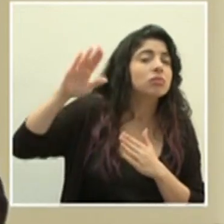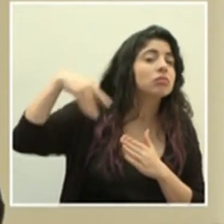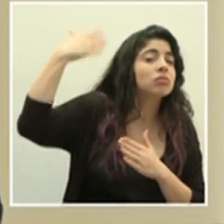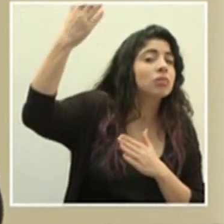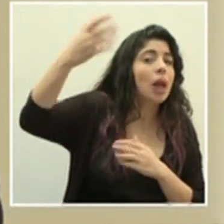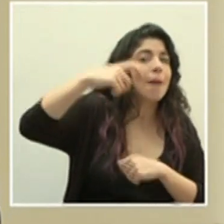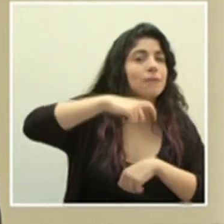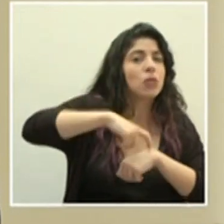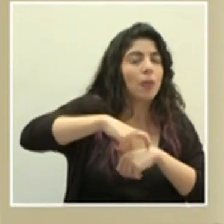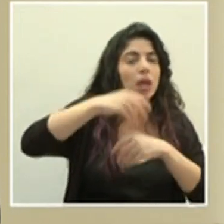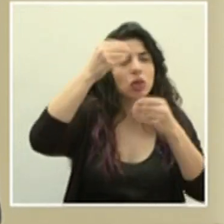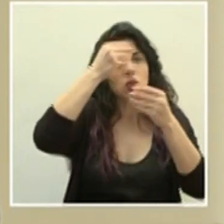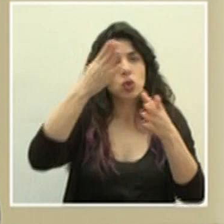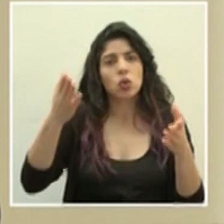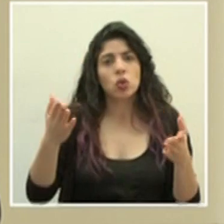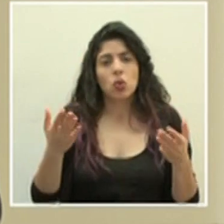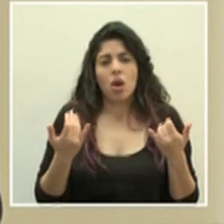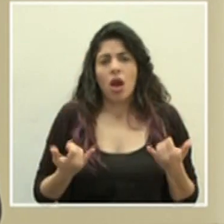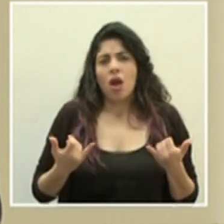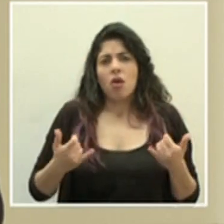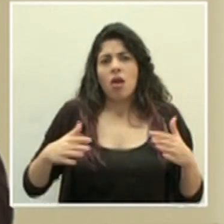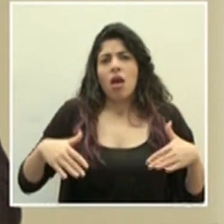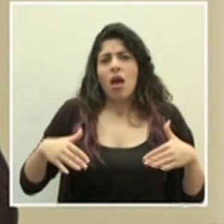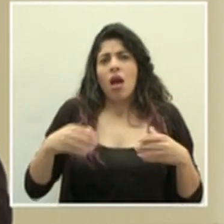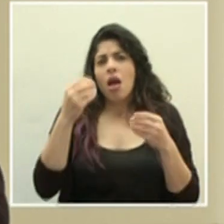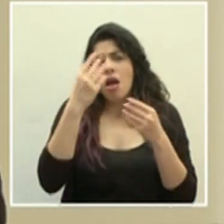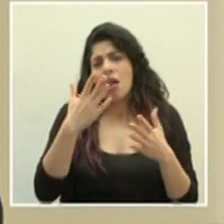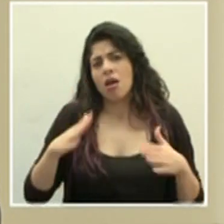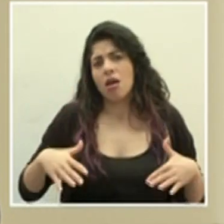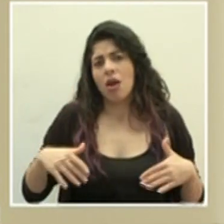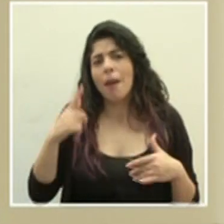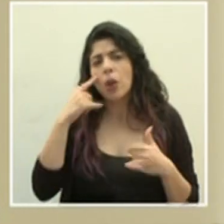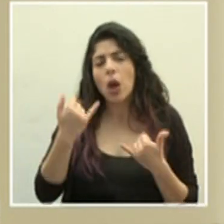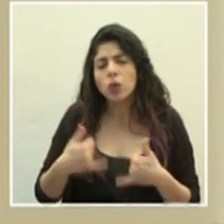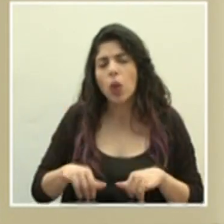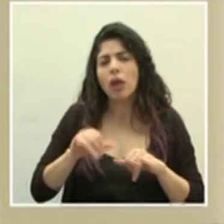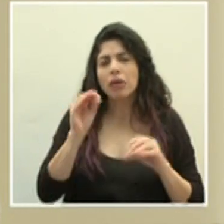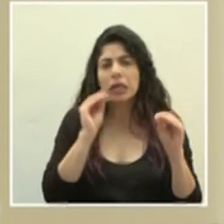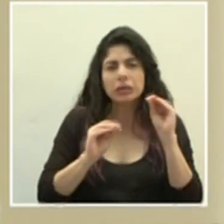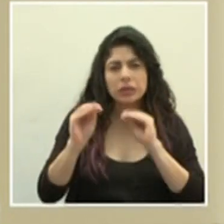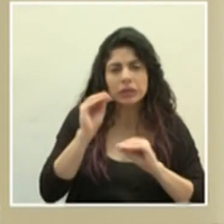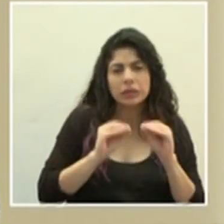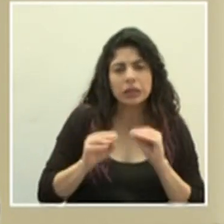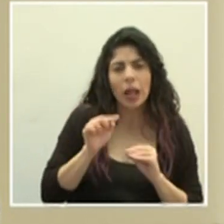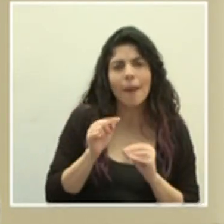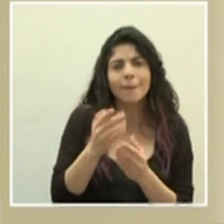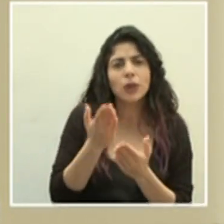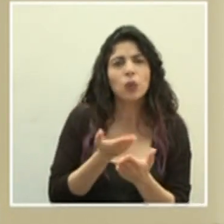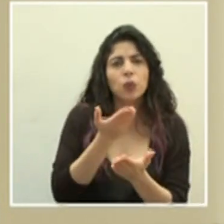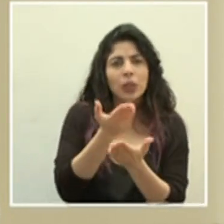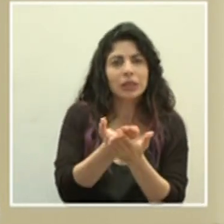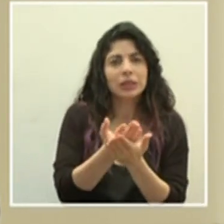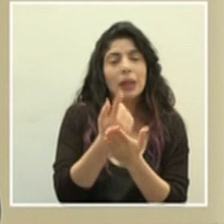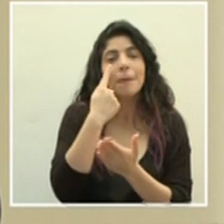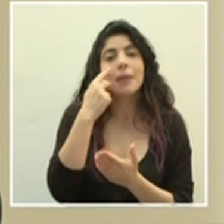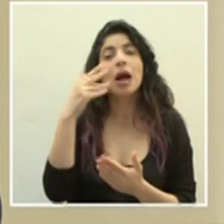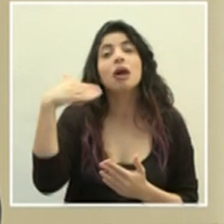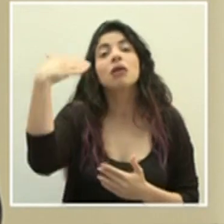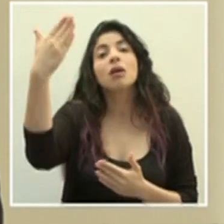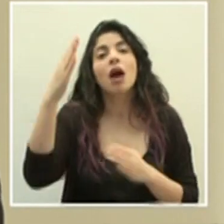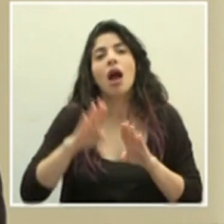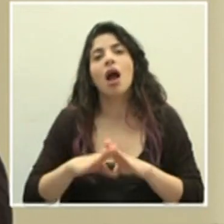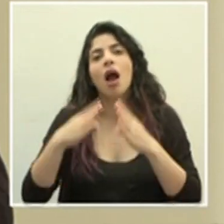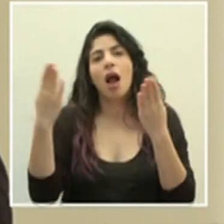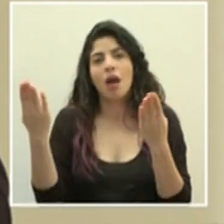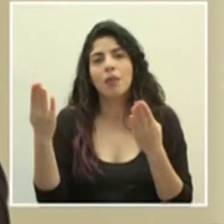van a estar anunciando. No vamos acá a adelantar nada porque estamos construyendo esa propuesta para permitir